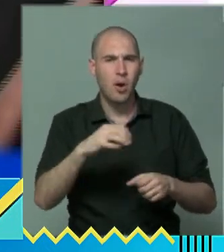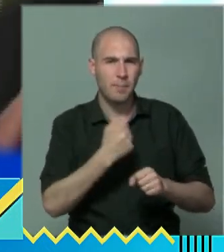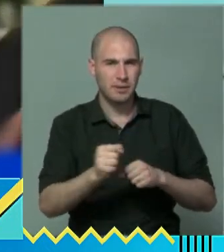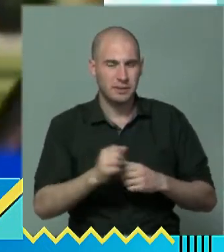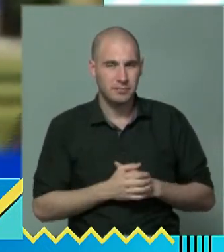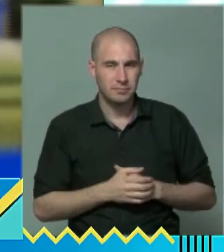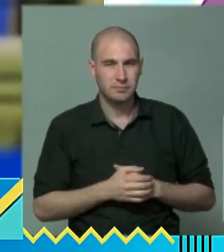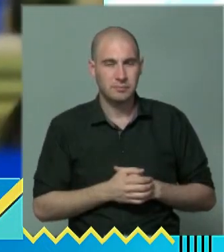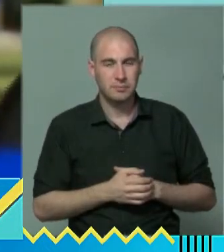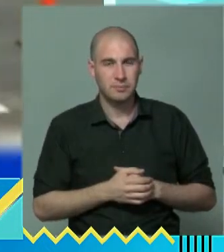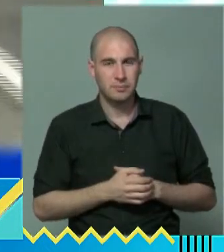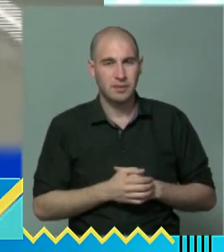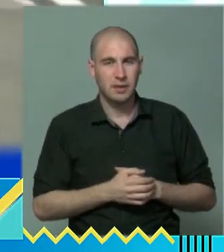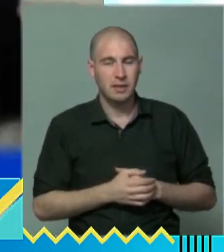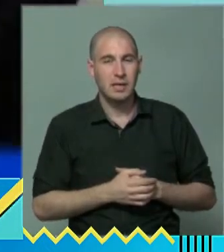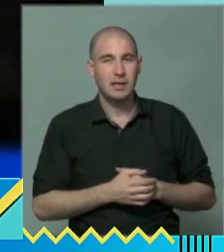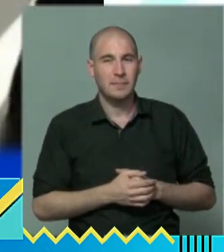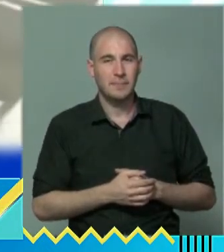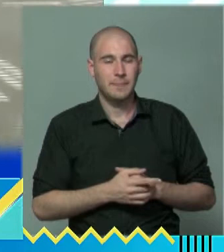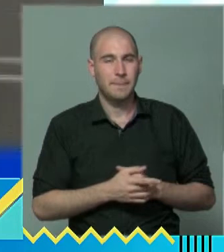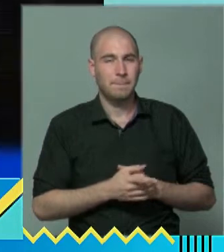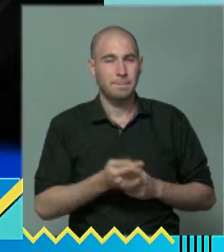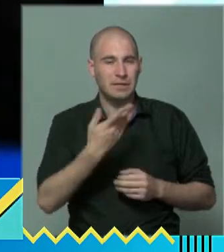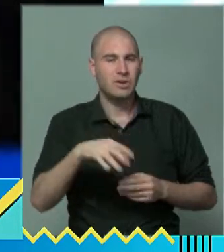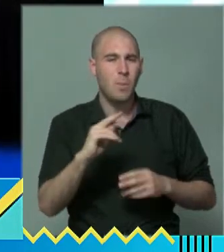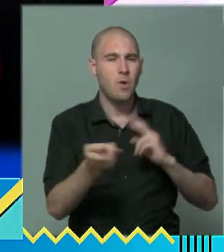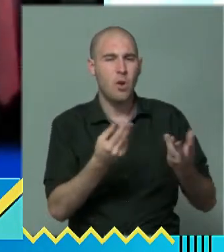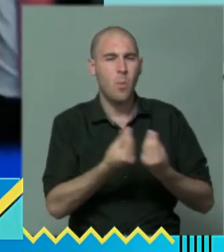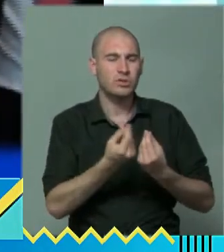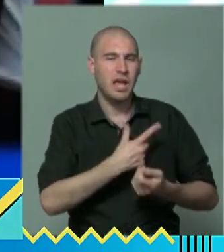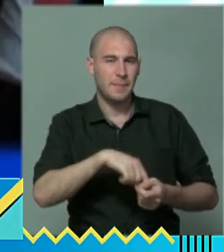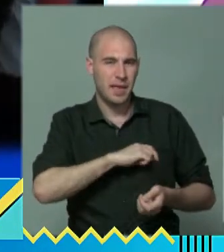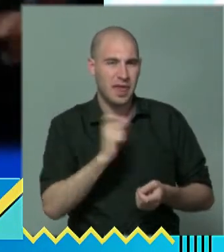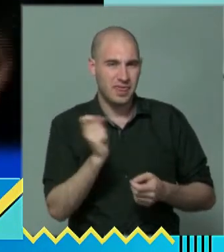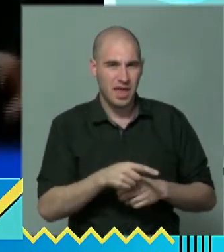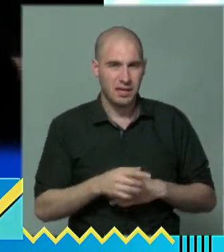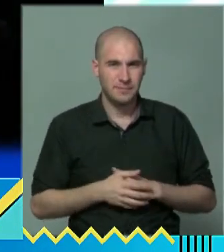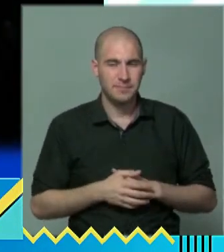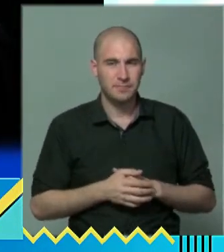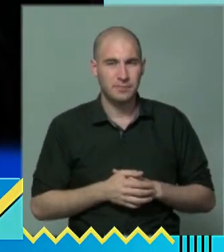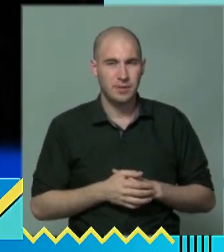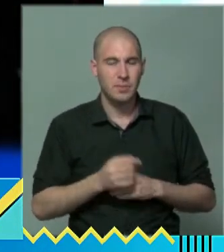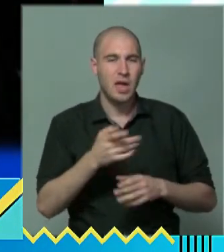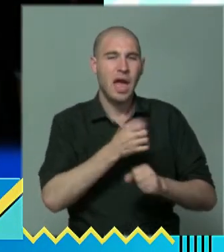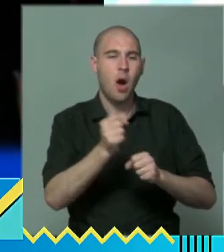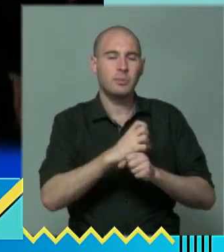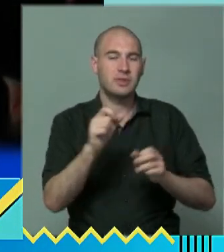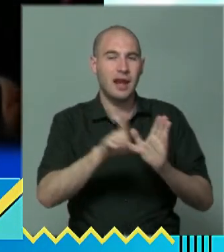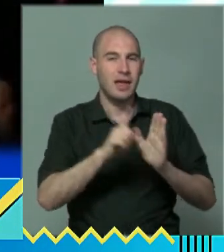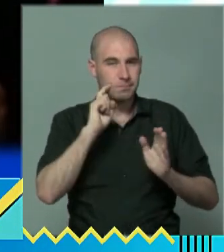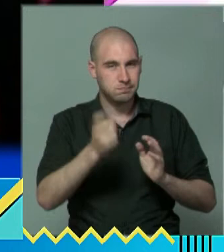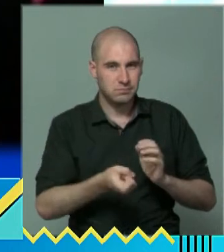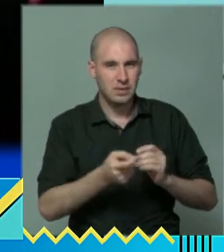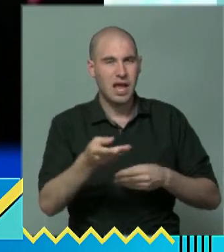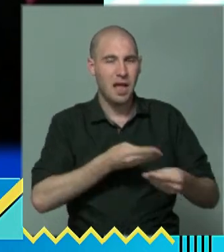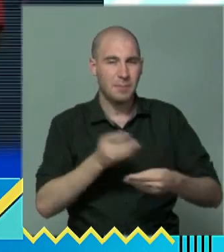España, que lo llevó paralelamente porque la mayoría de las víctimas eran españolas, la empresa por homicidio, porque el homicidio no es uno de los delitos por los que responden